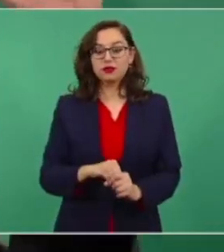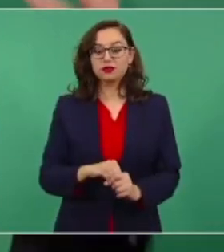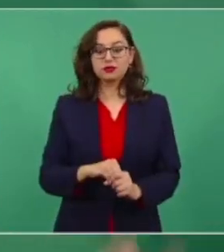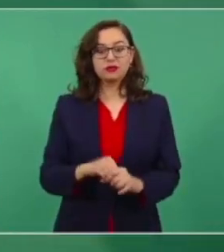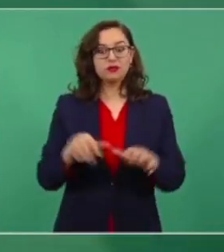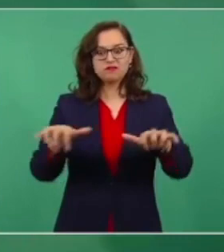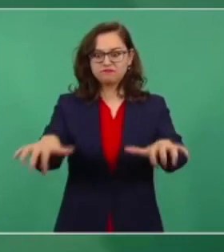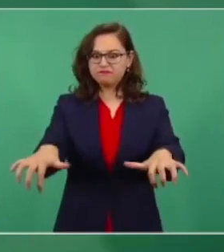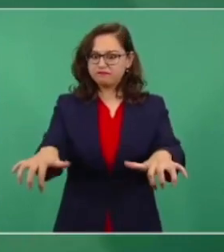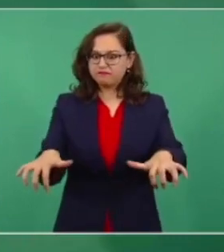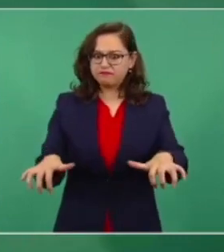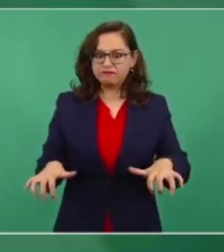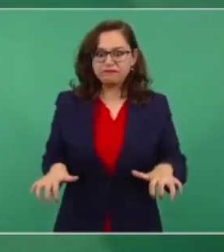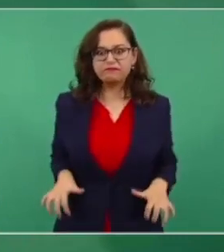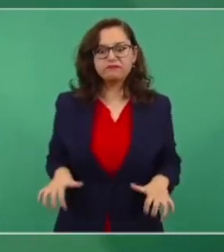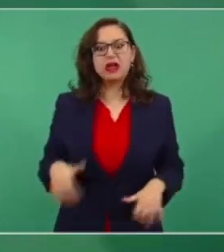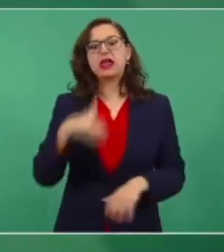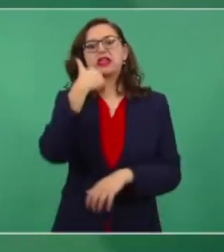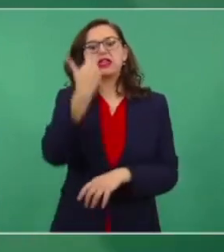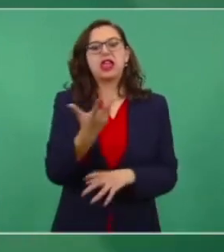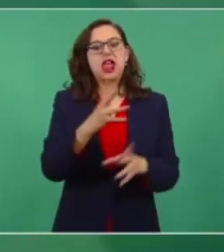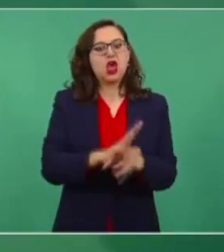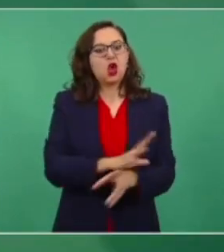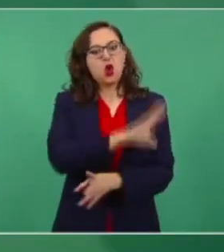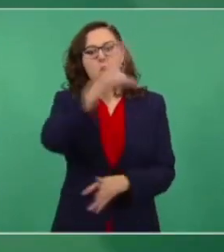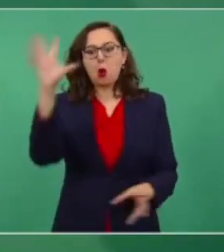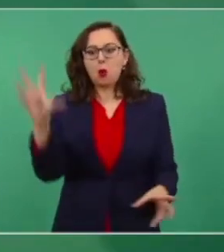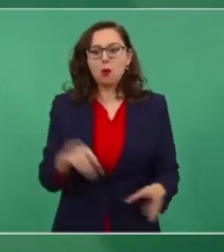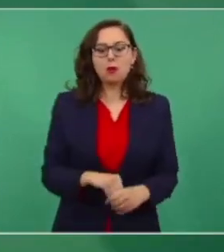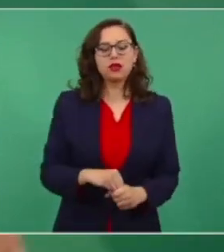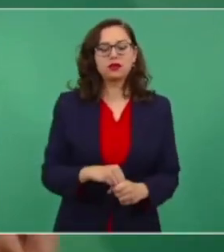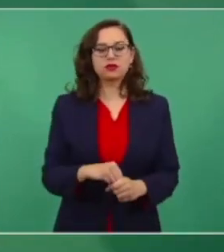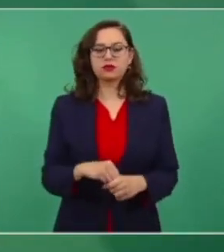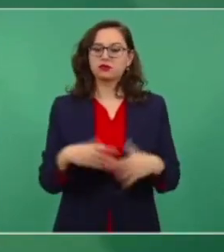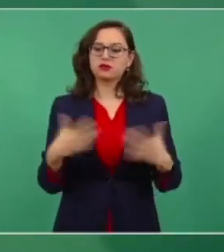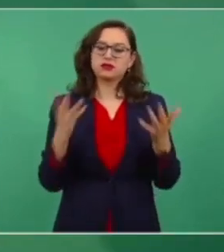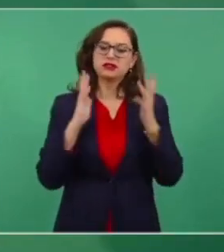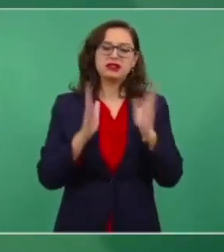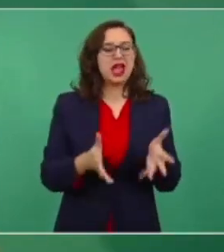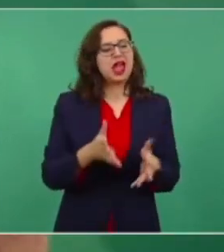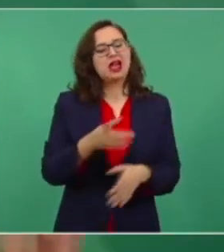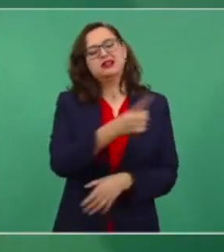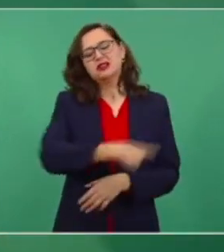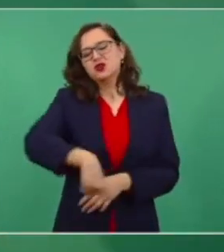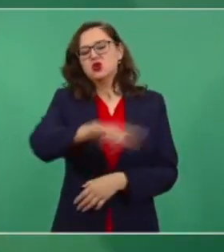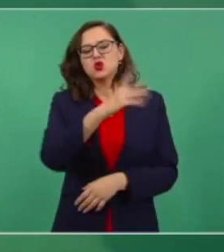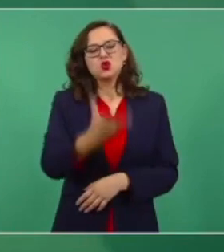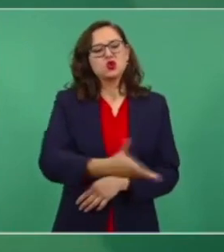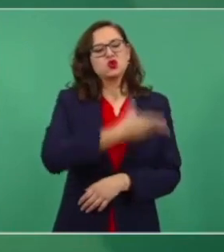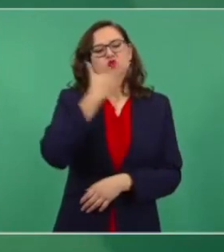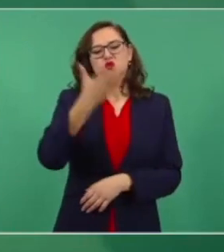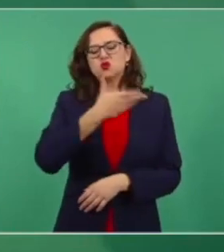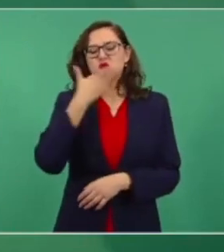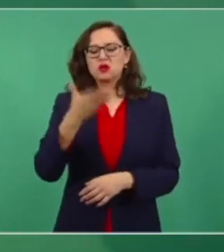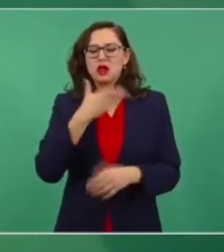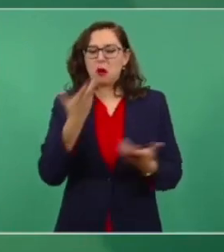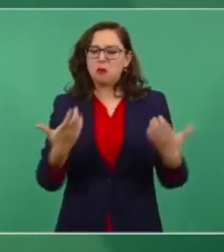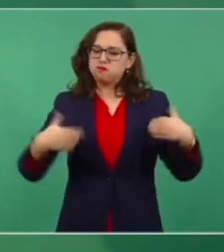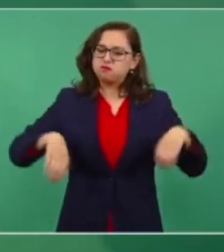se quedaron con la mala costumbre de robar a manos llenas.